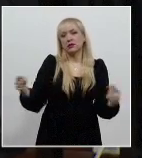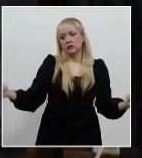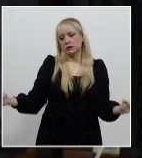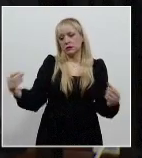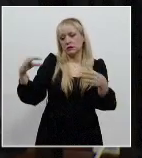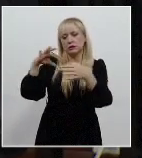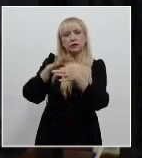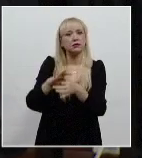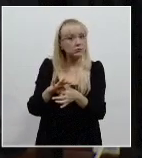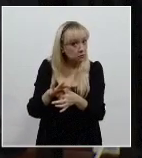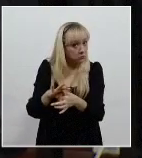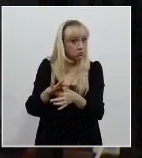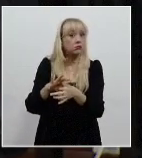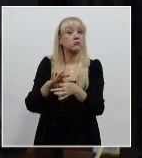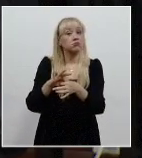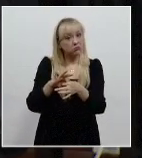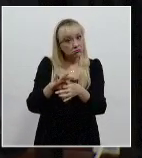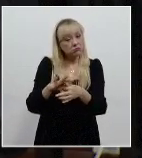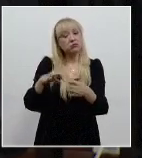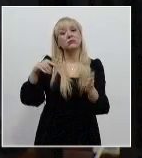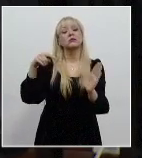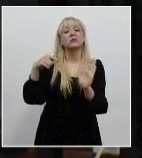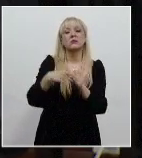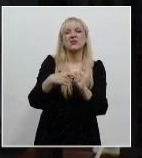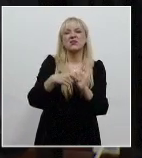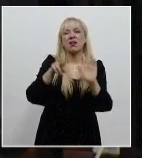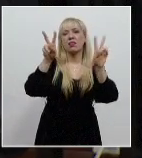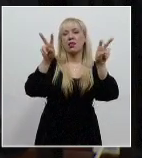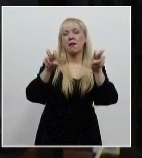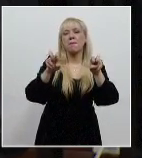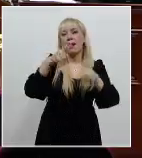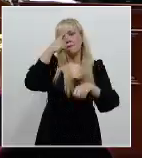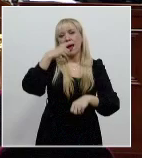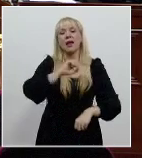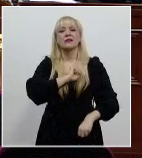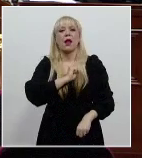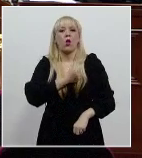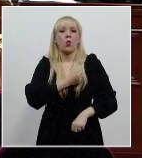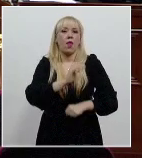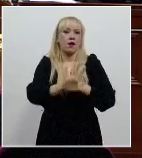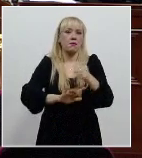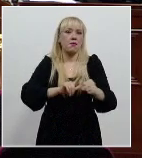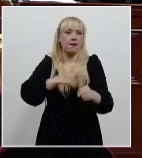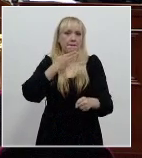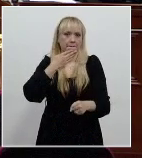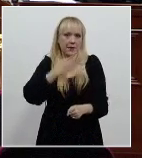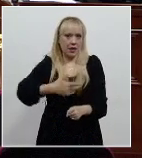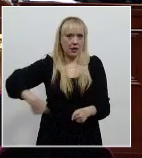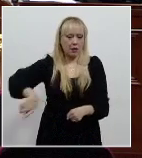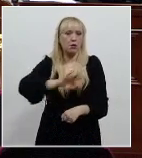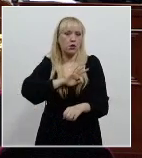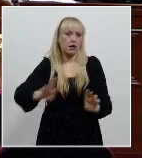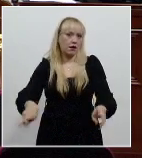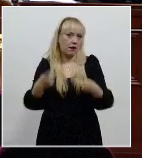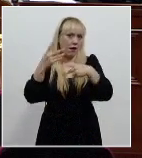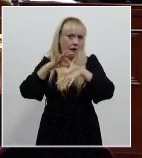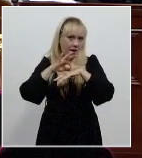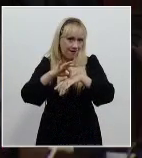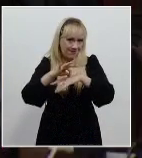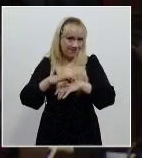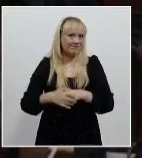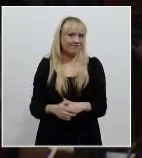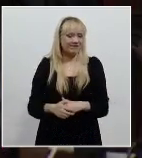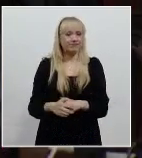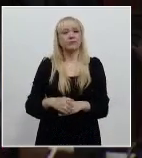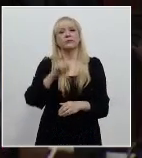directa e explícitamente con la materia de sanidad animal. El martes, el Pleno declaró la invalidez general